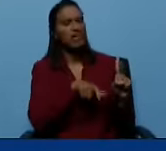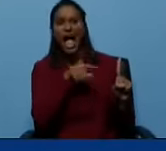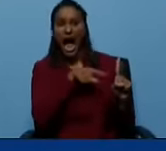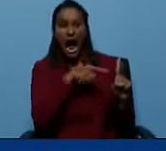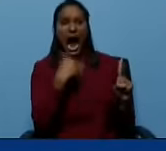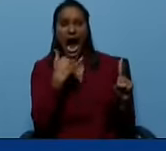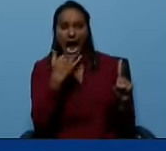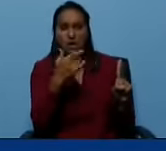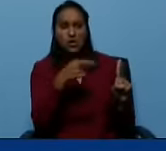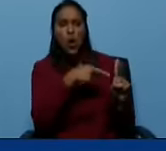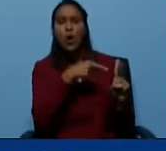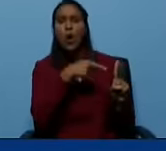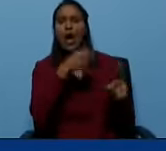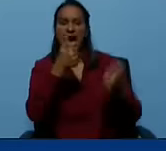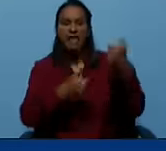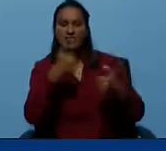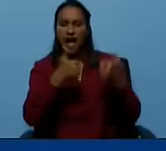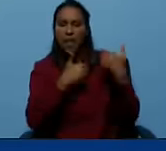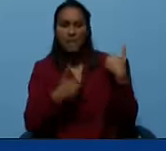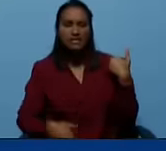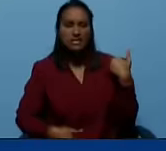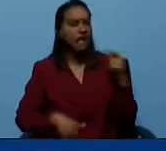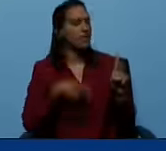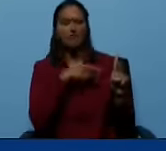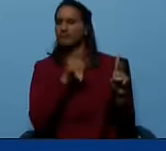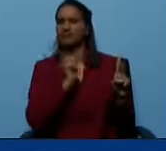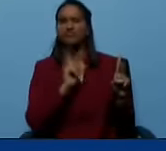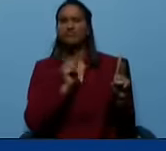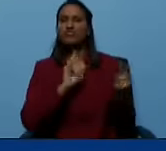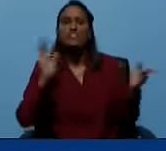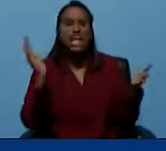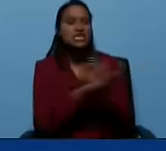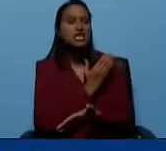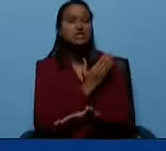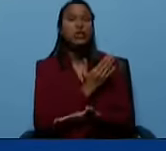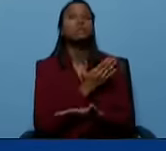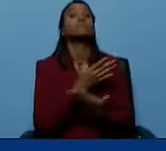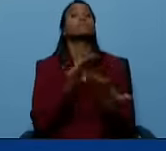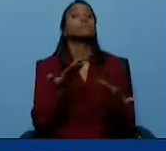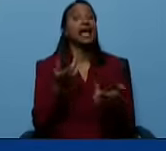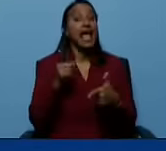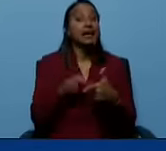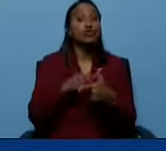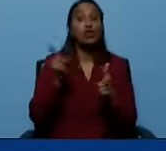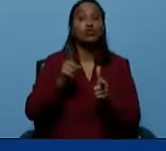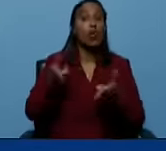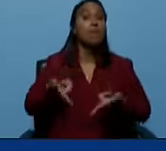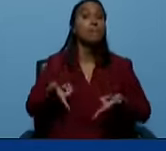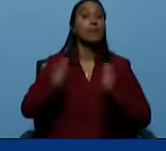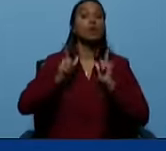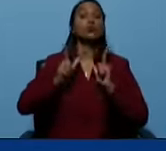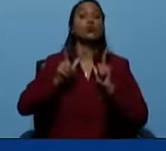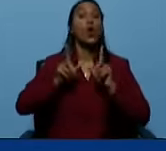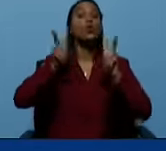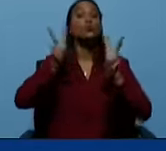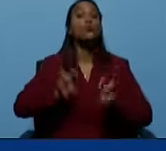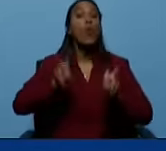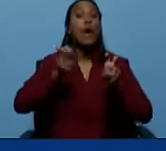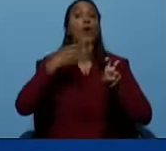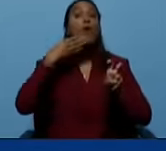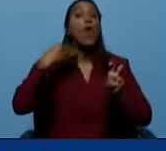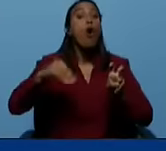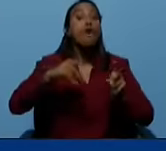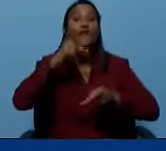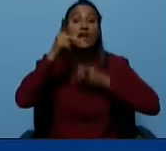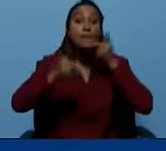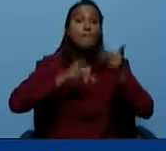Gravemente amenazado él. No permitió que otros políticos nuevos, líderes jóvenes, asumieran. Estados Unidos